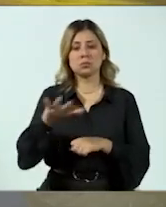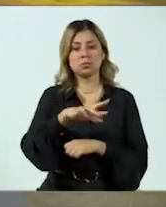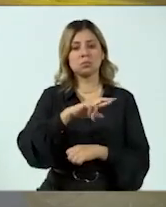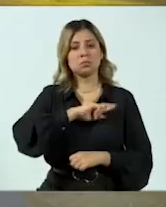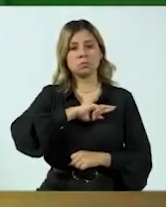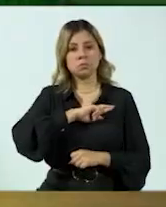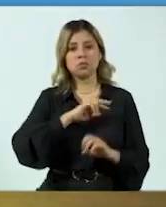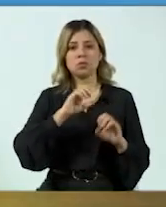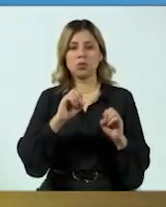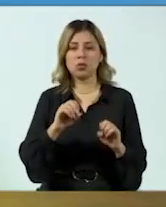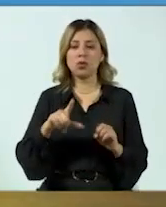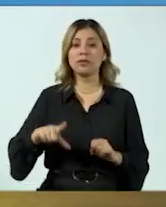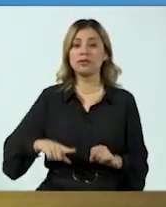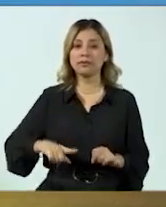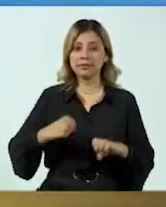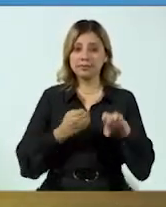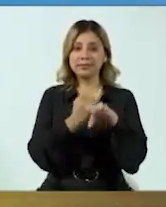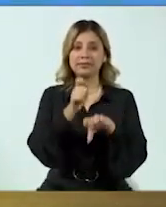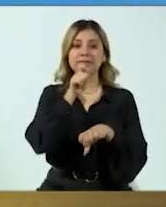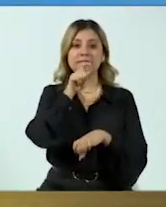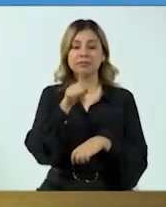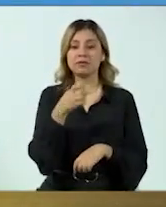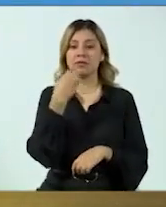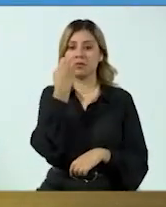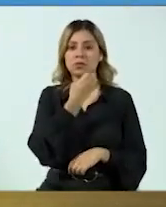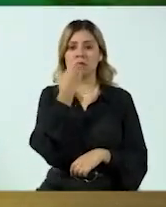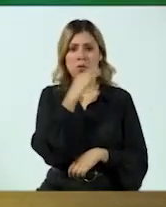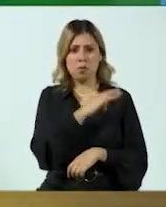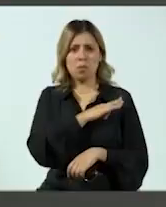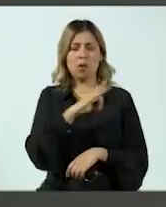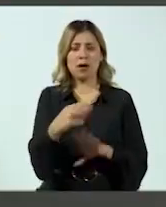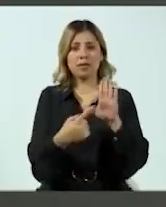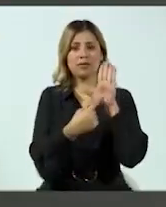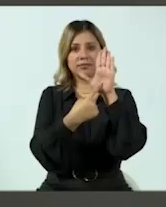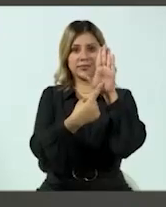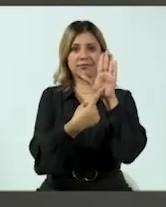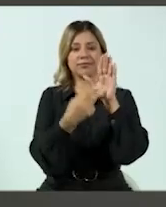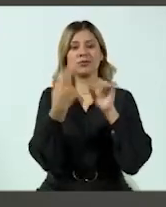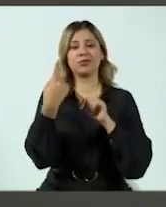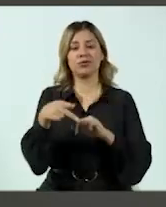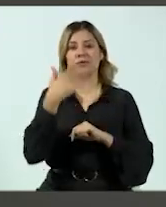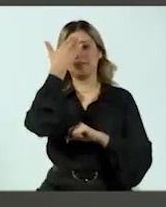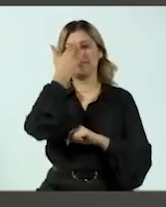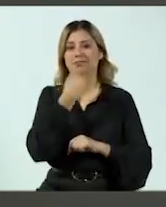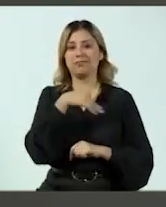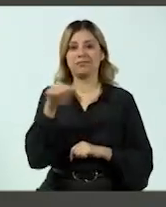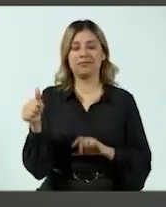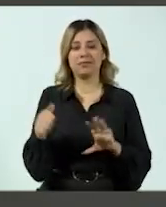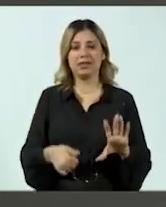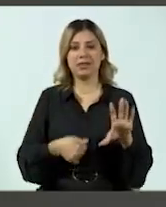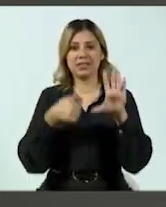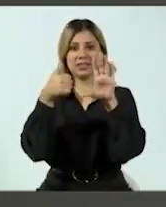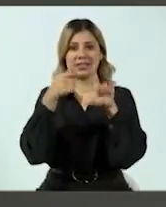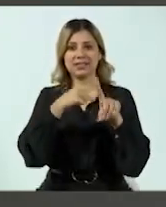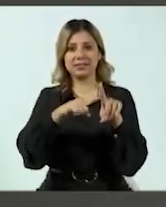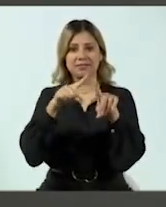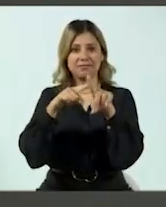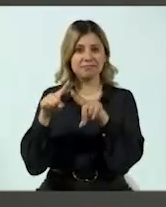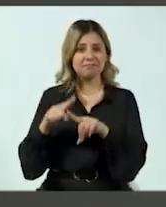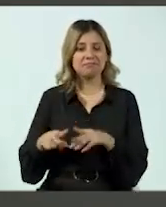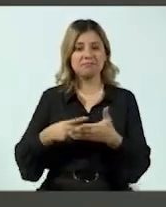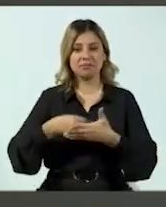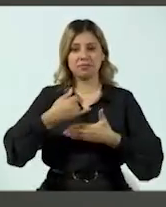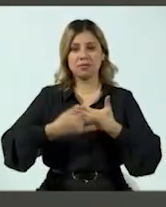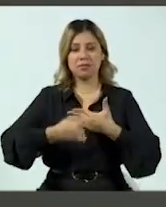privadas de todo el estado de Jalisco y en donde puedan Mostrar justamente su talento en seis disciplinas que estamos en